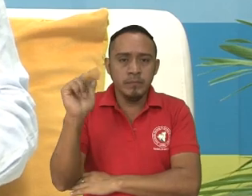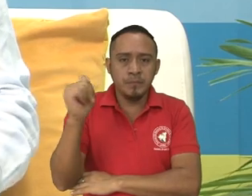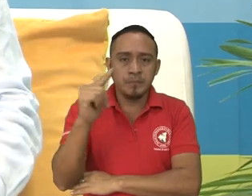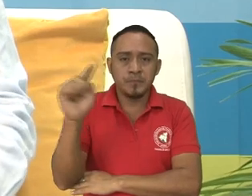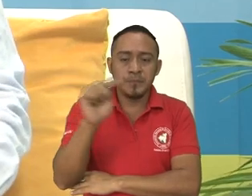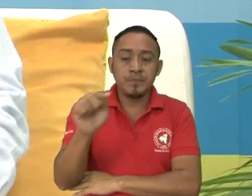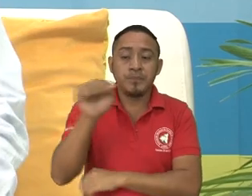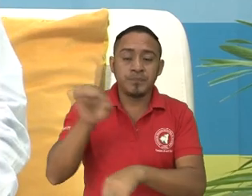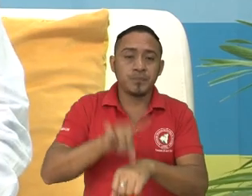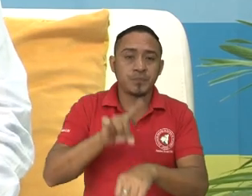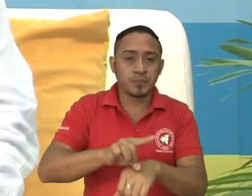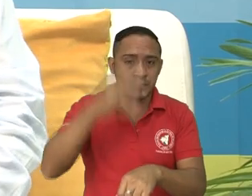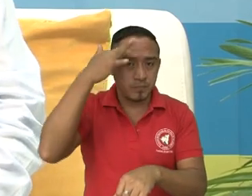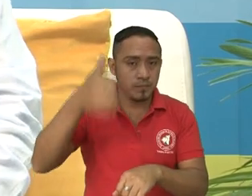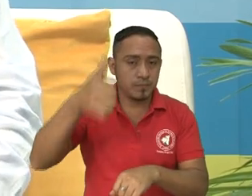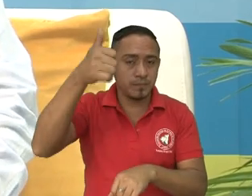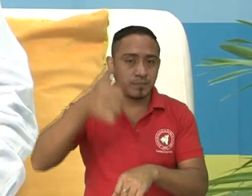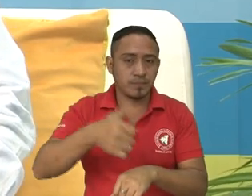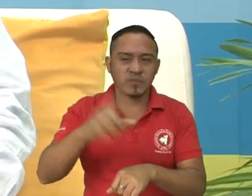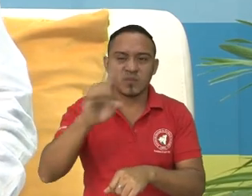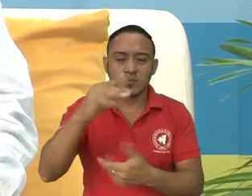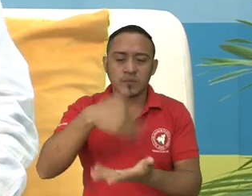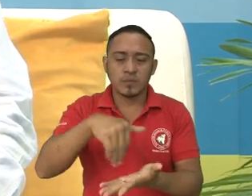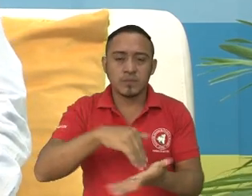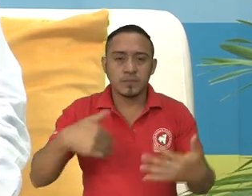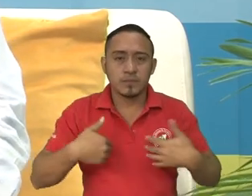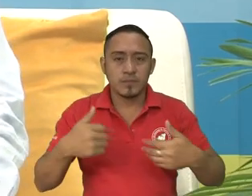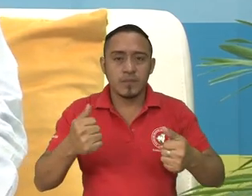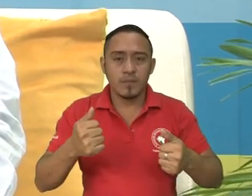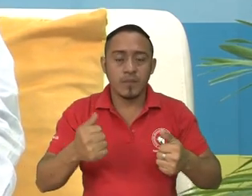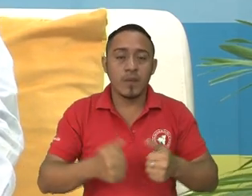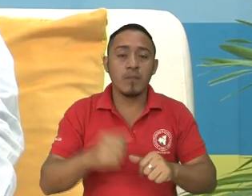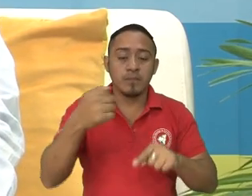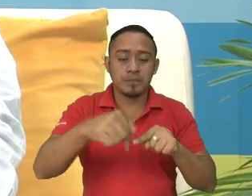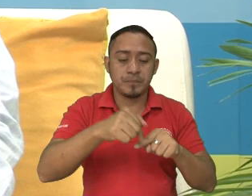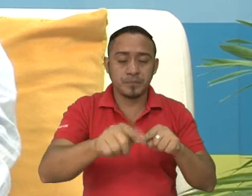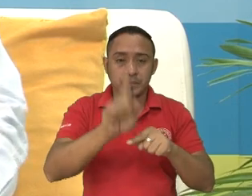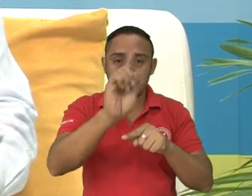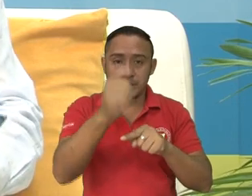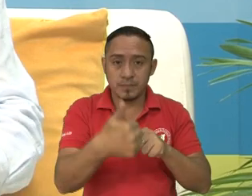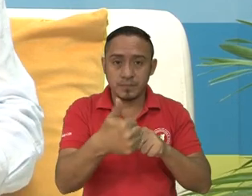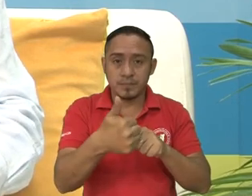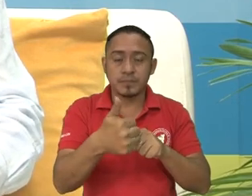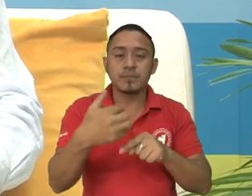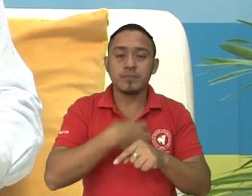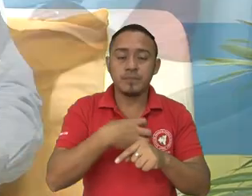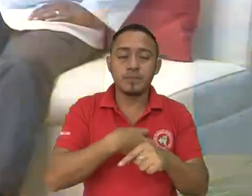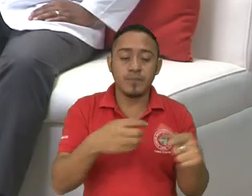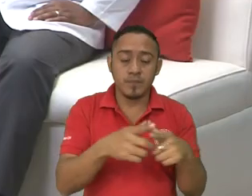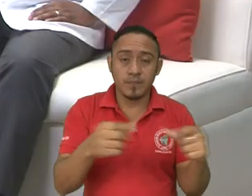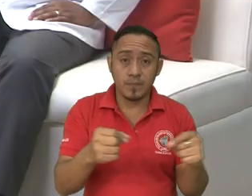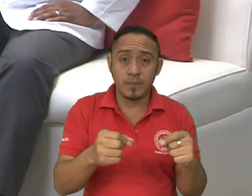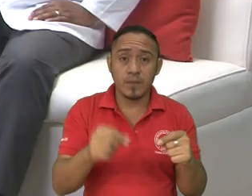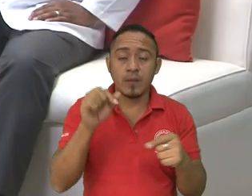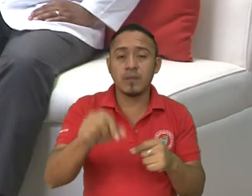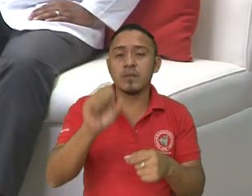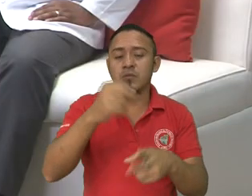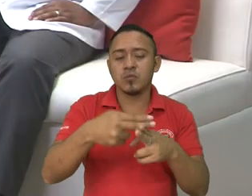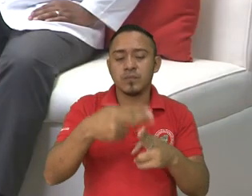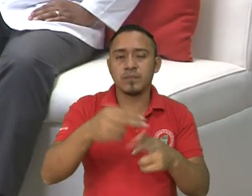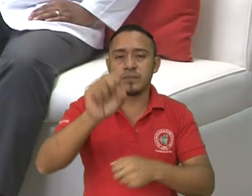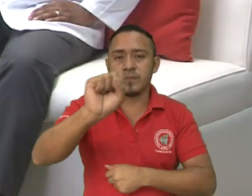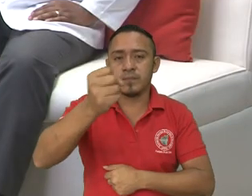de Salud Silvia Ferrufino, ubicado en el distrito número 6 de Managua. Con él vamos a estar conversando sobre la muerte